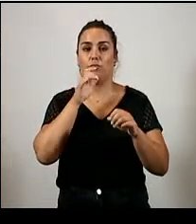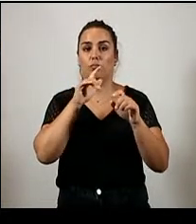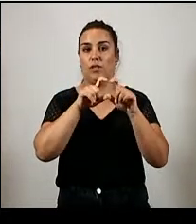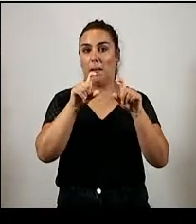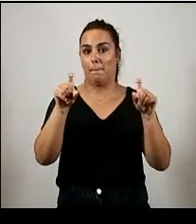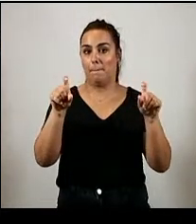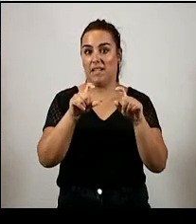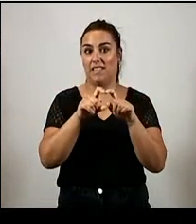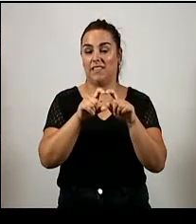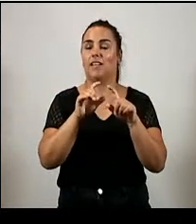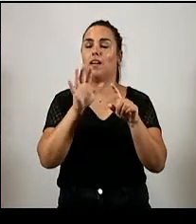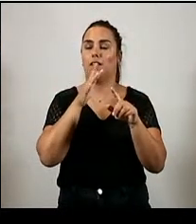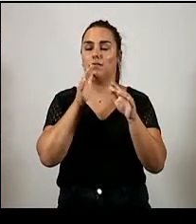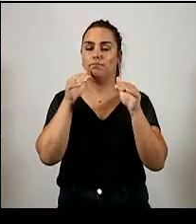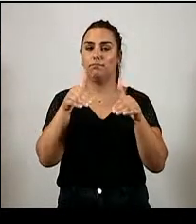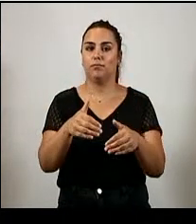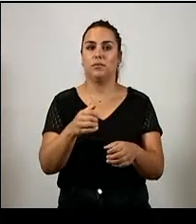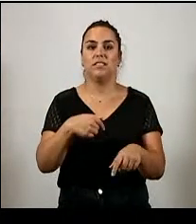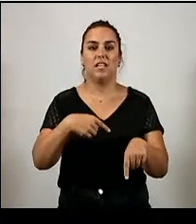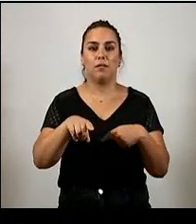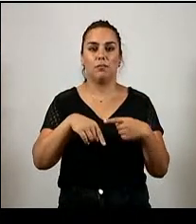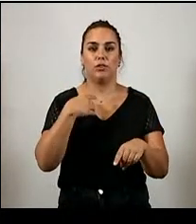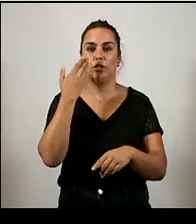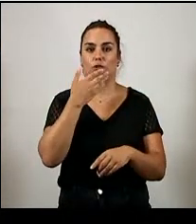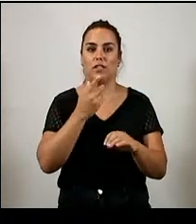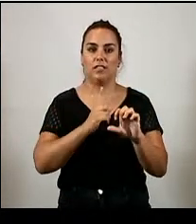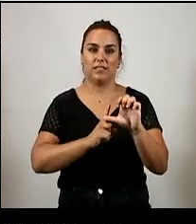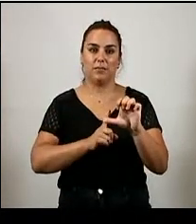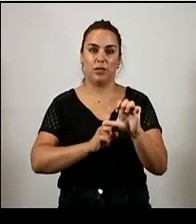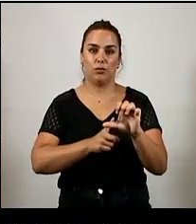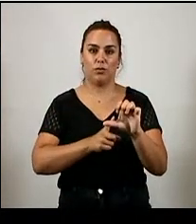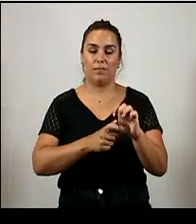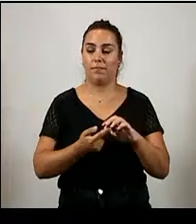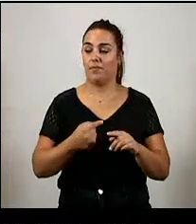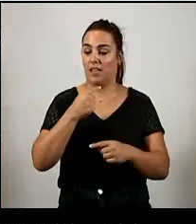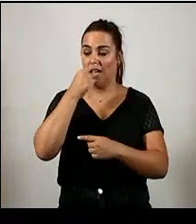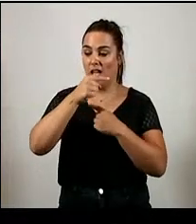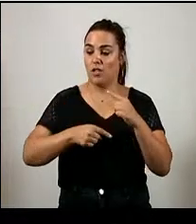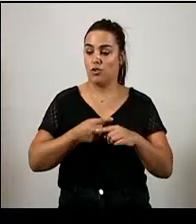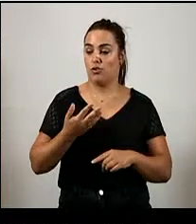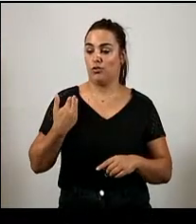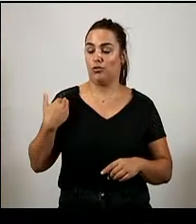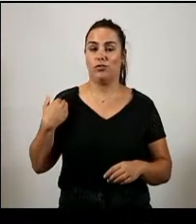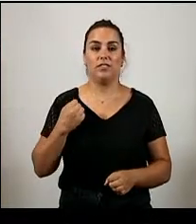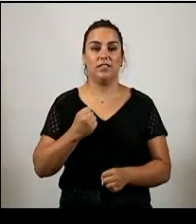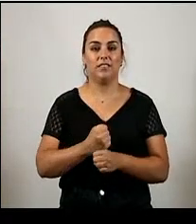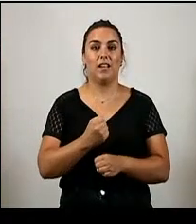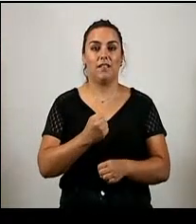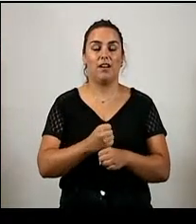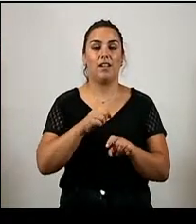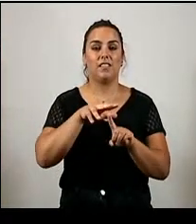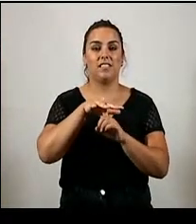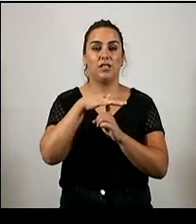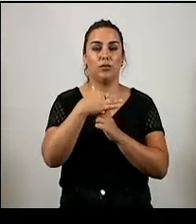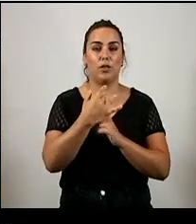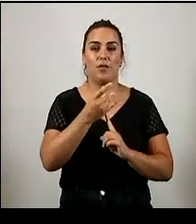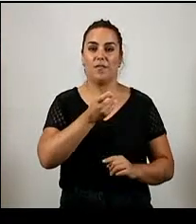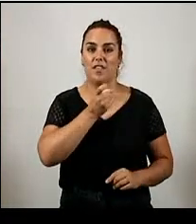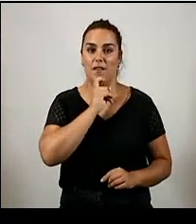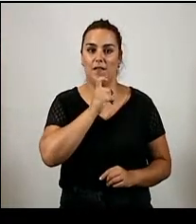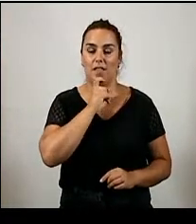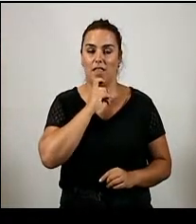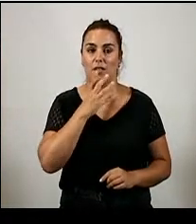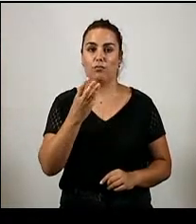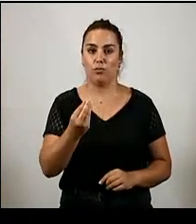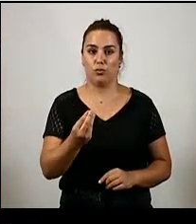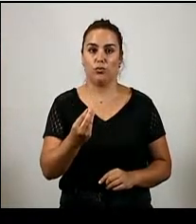se dedican al transporte escolar en Extremadura, que en los últimos años han trabajado en unas circunstancias muy complicadas, en